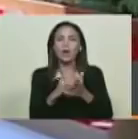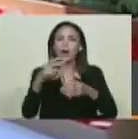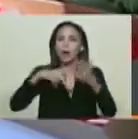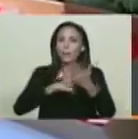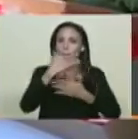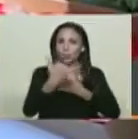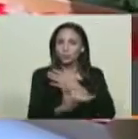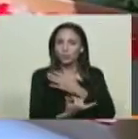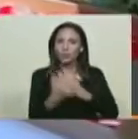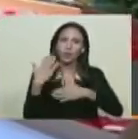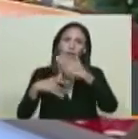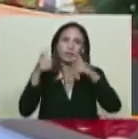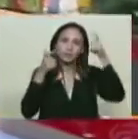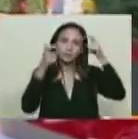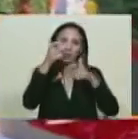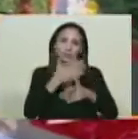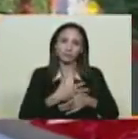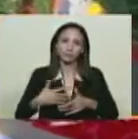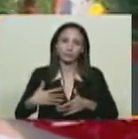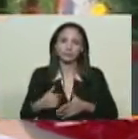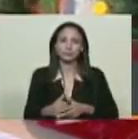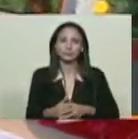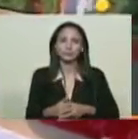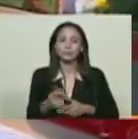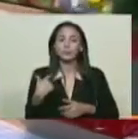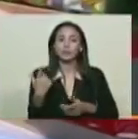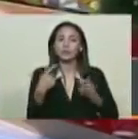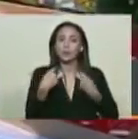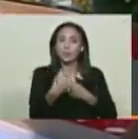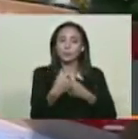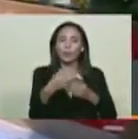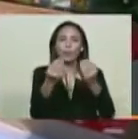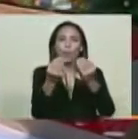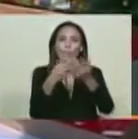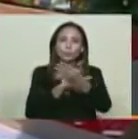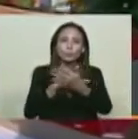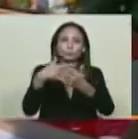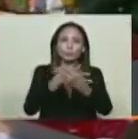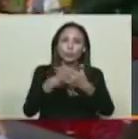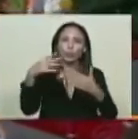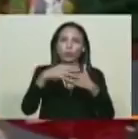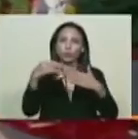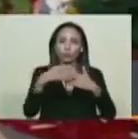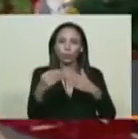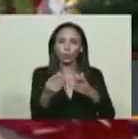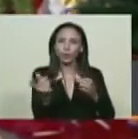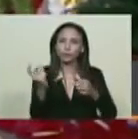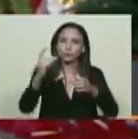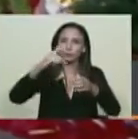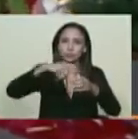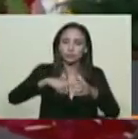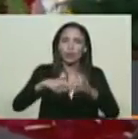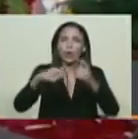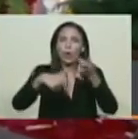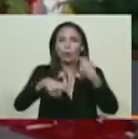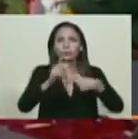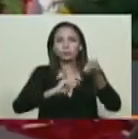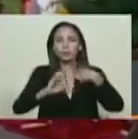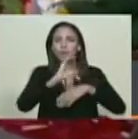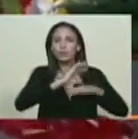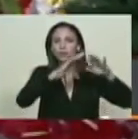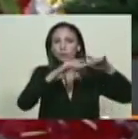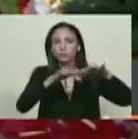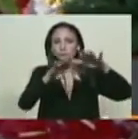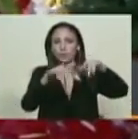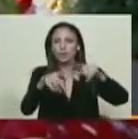del comandante Chávez. Es un proyecto donde se invirtió millones de dólares que hoy está exportando para el Caribe, para el norte